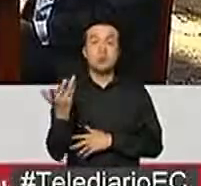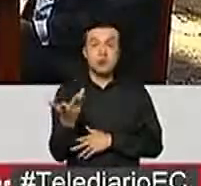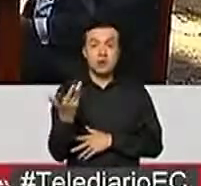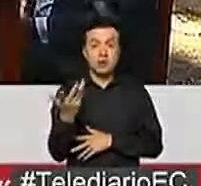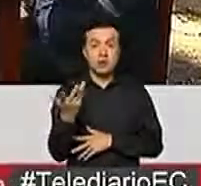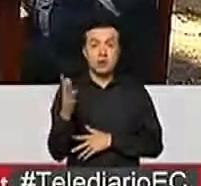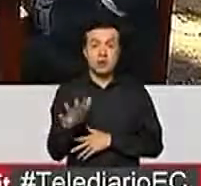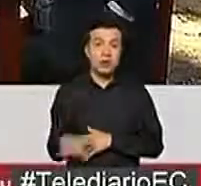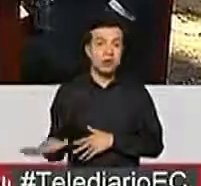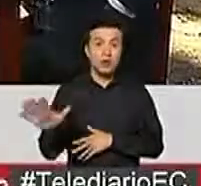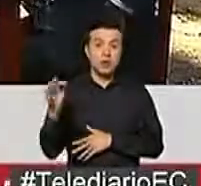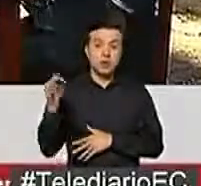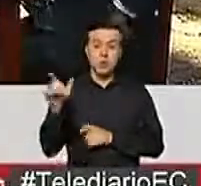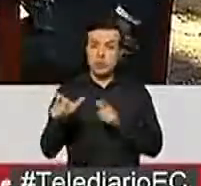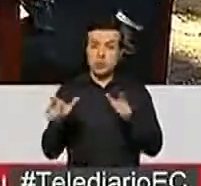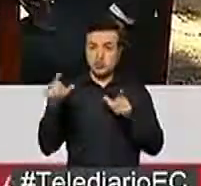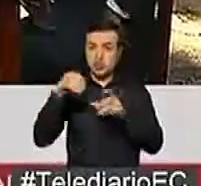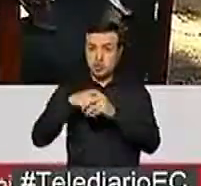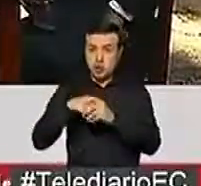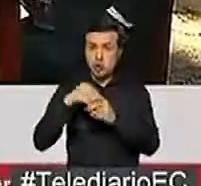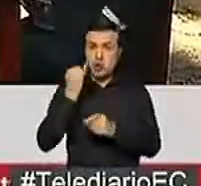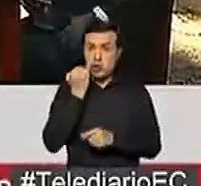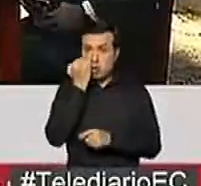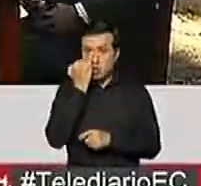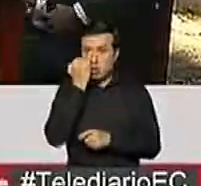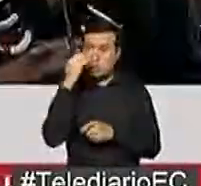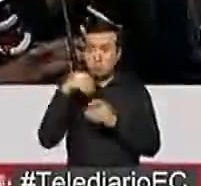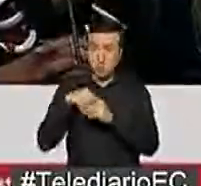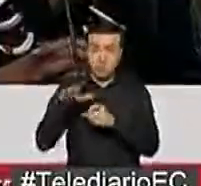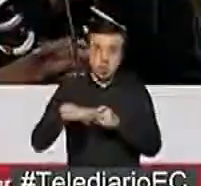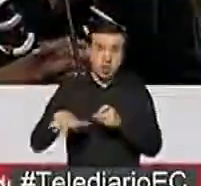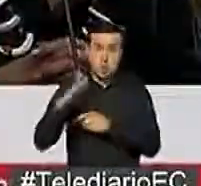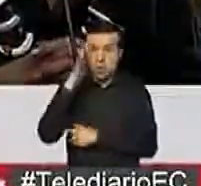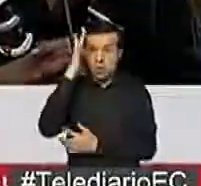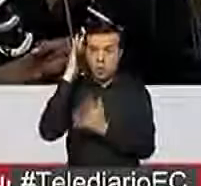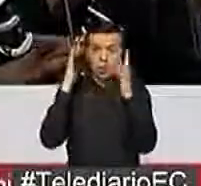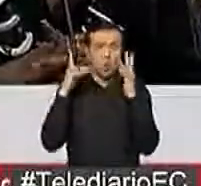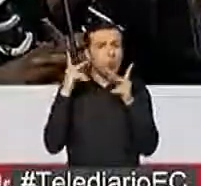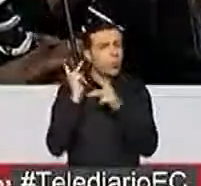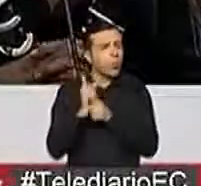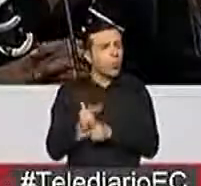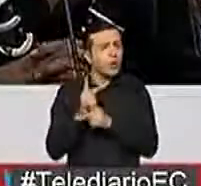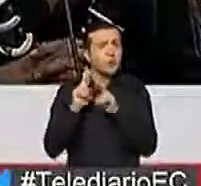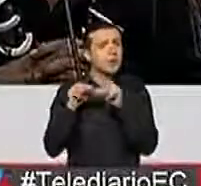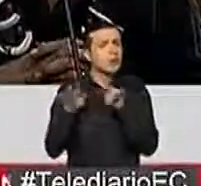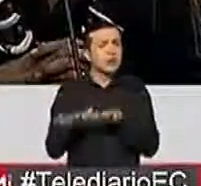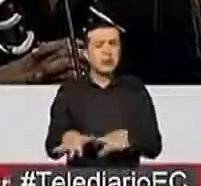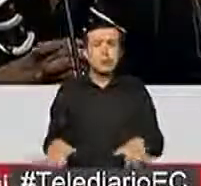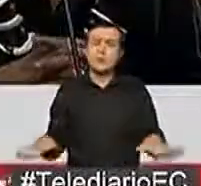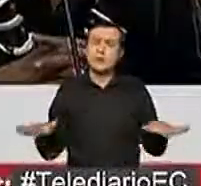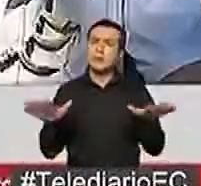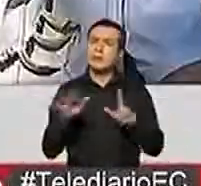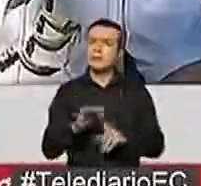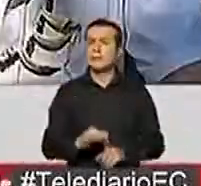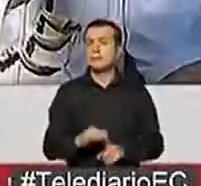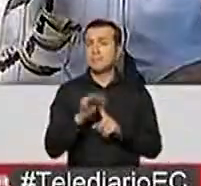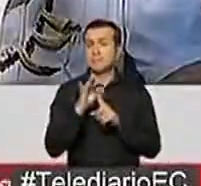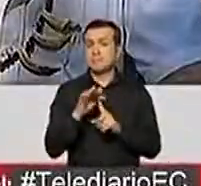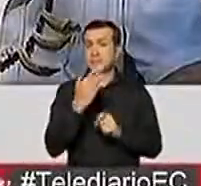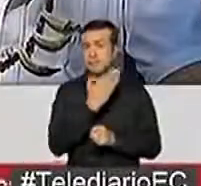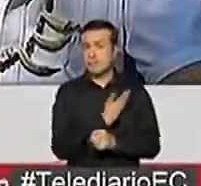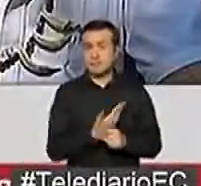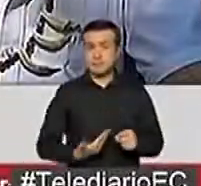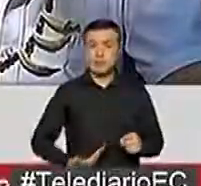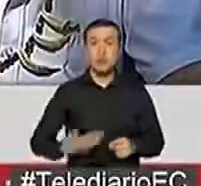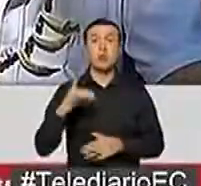allí adentro. Gente que ancestralmente ha sabido preservar la naturaleza que es tan pródiga. El mandatario de